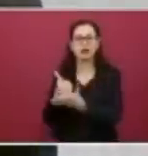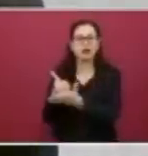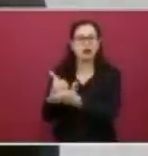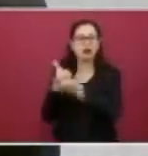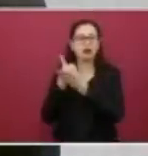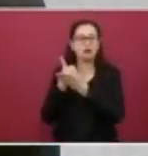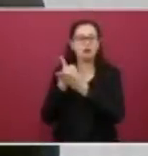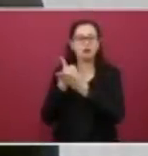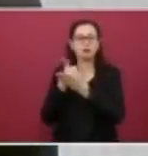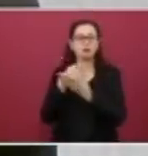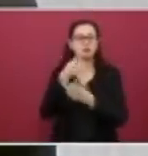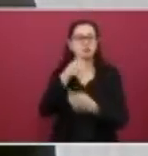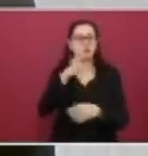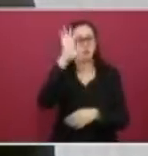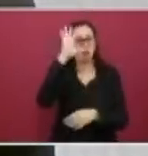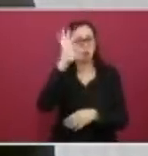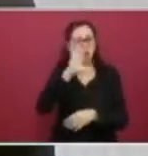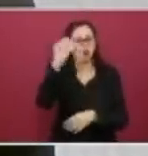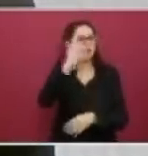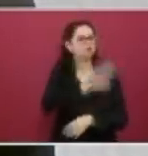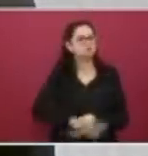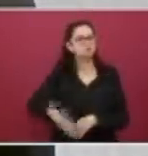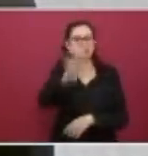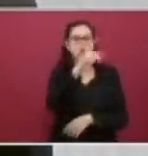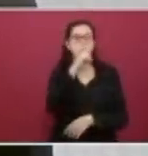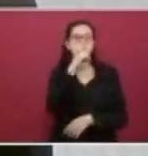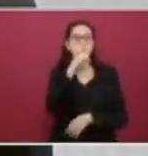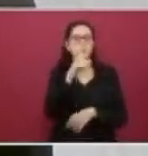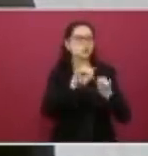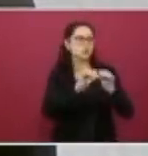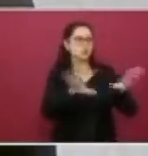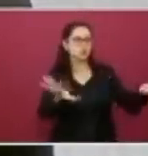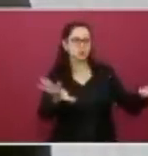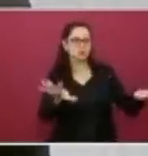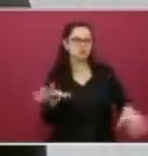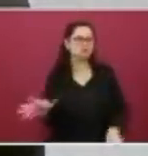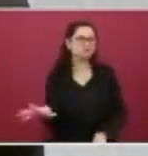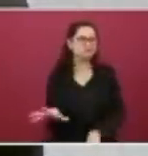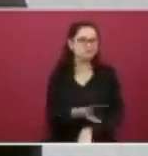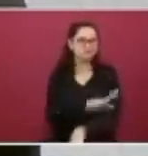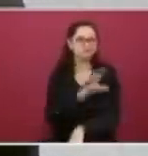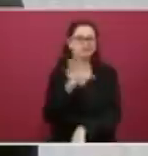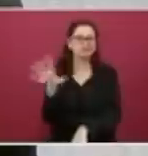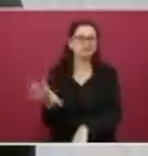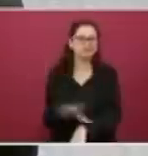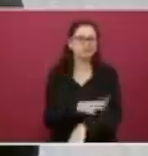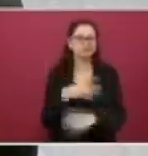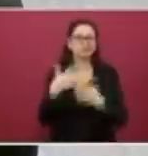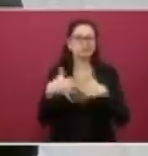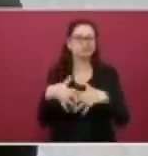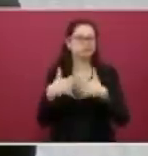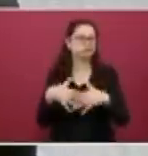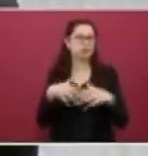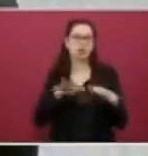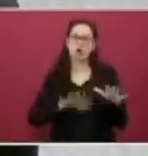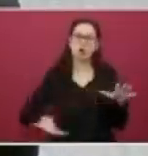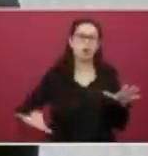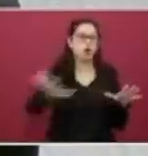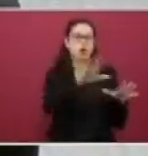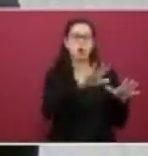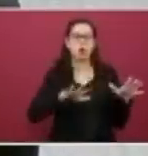a todo el estado de morelos de generar energía para todo el estado de